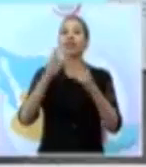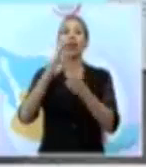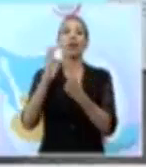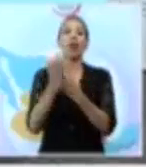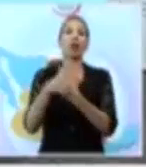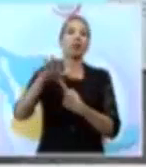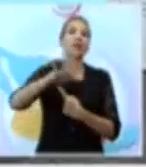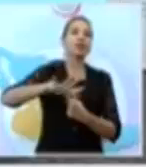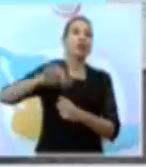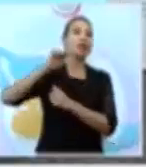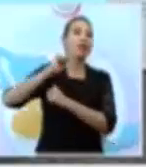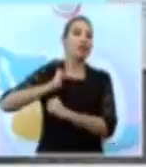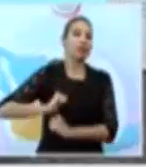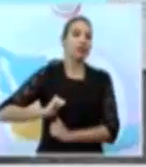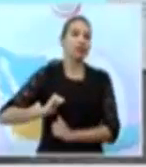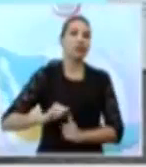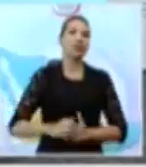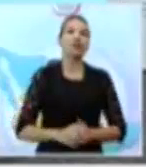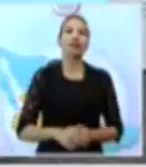comisiones